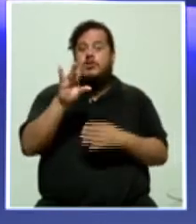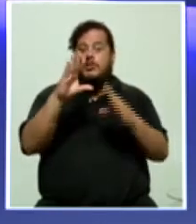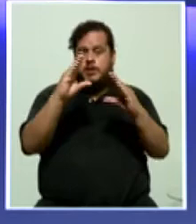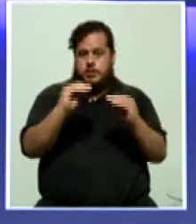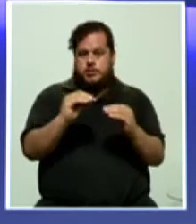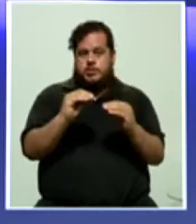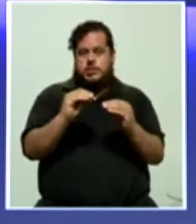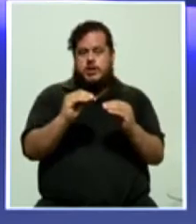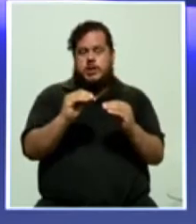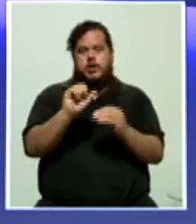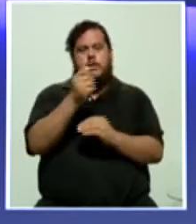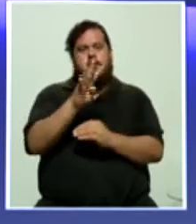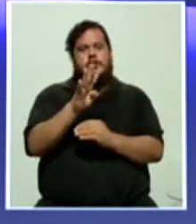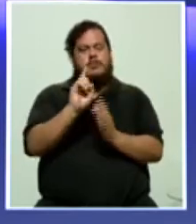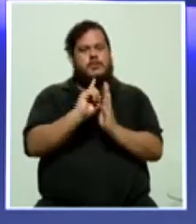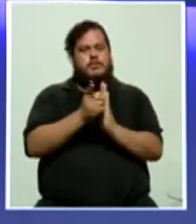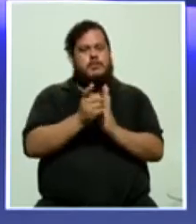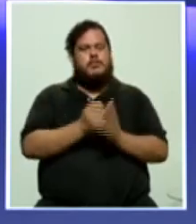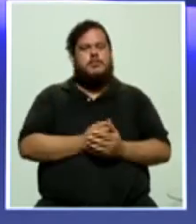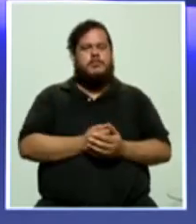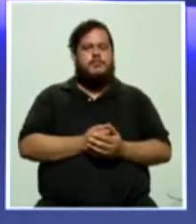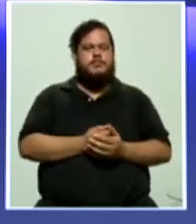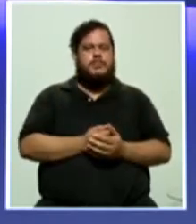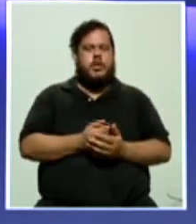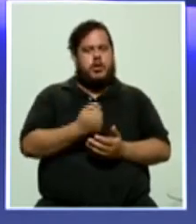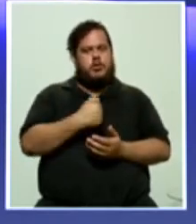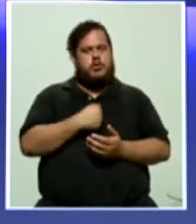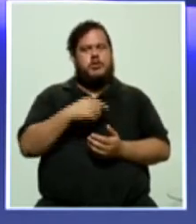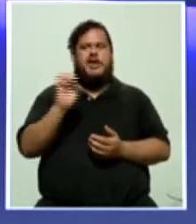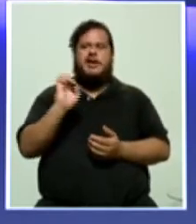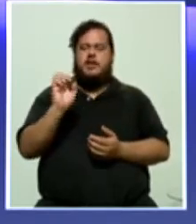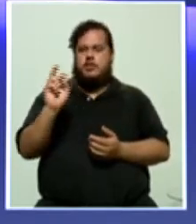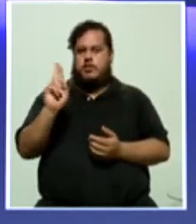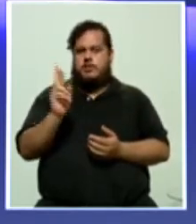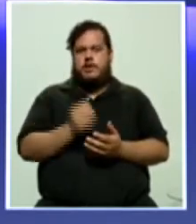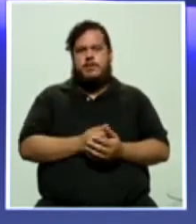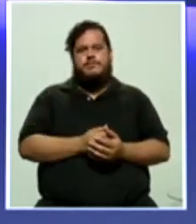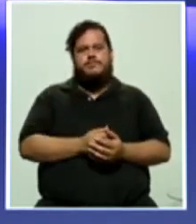noche con 14 minutos. Soy Ernesto Rivera.